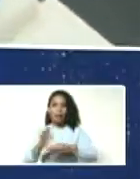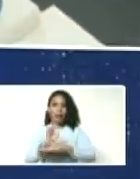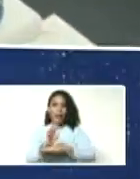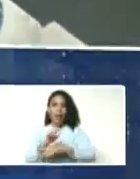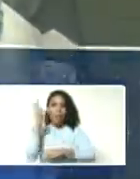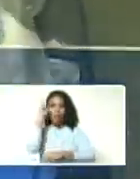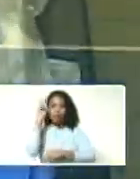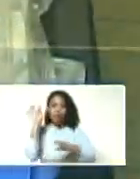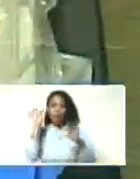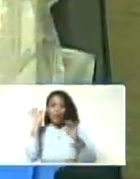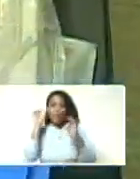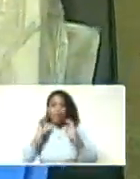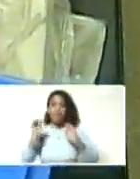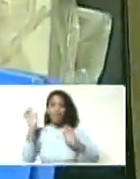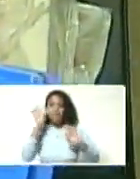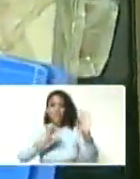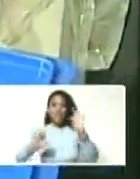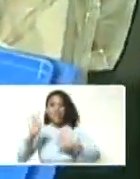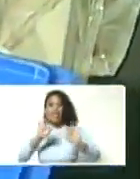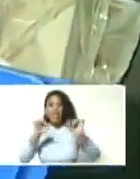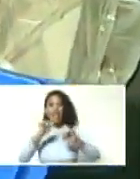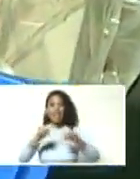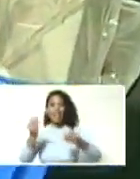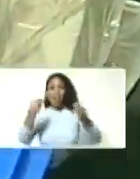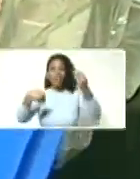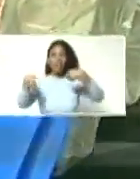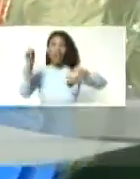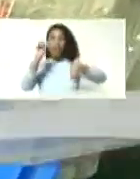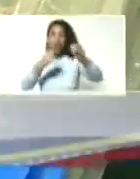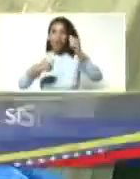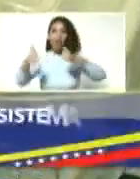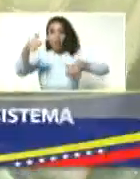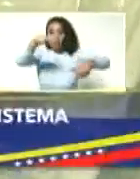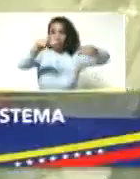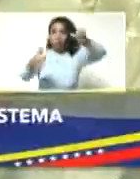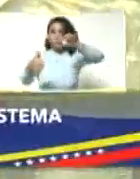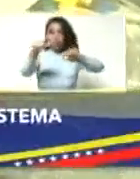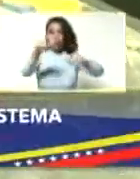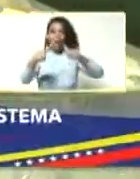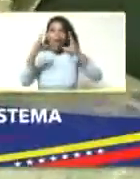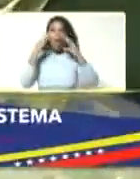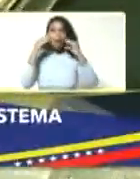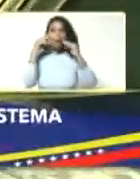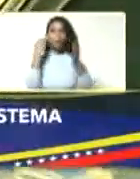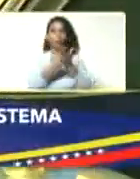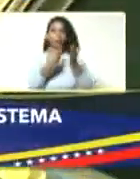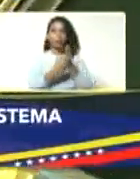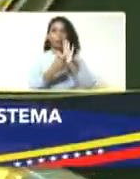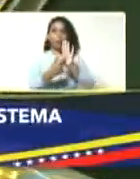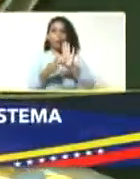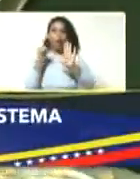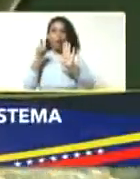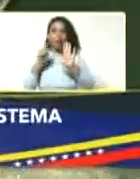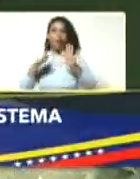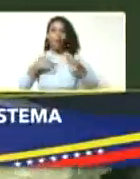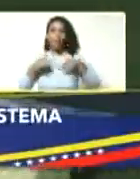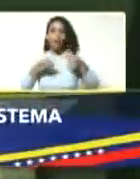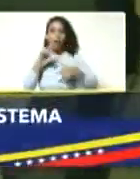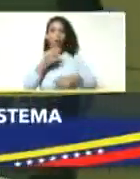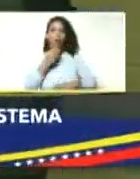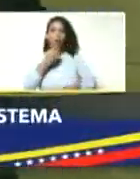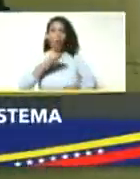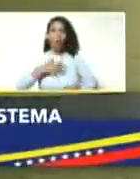profesor de física aquí, y de química, y entonces hace las experiencias y las demostraciones. Con esa actividad los jóvenes van, por